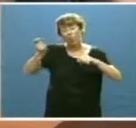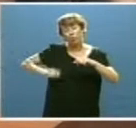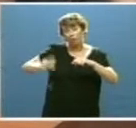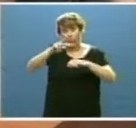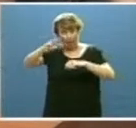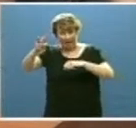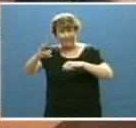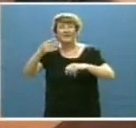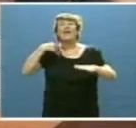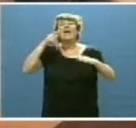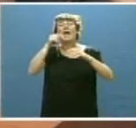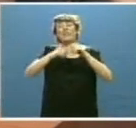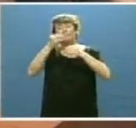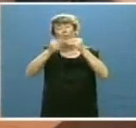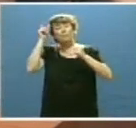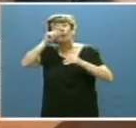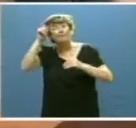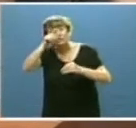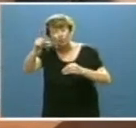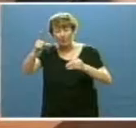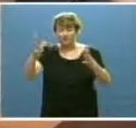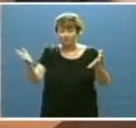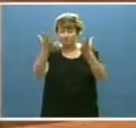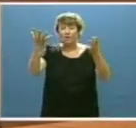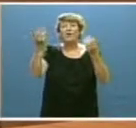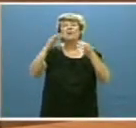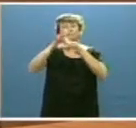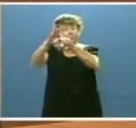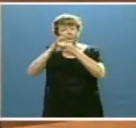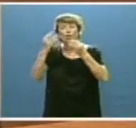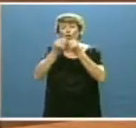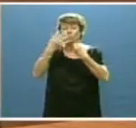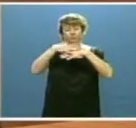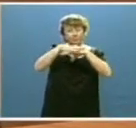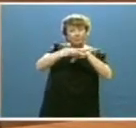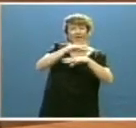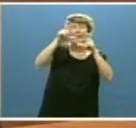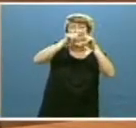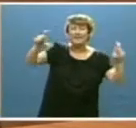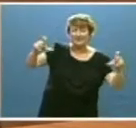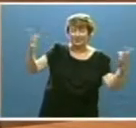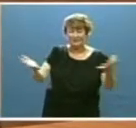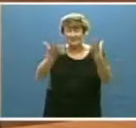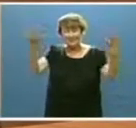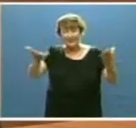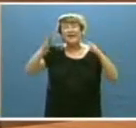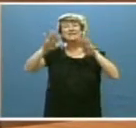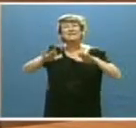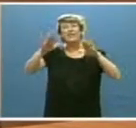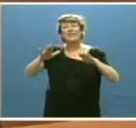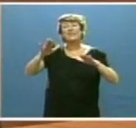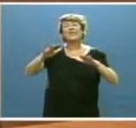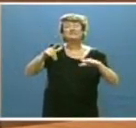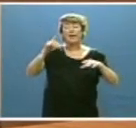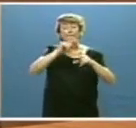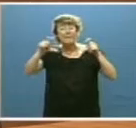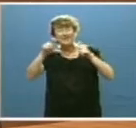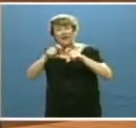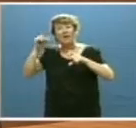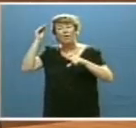de la formación del profesorado y su conexión con el tejido empresarial potenciando las estancias formativas del profesorado en las